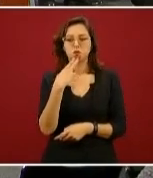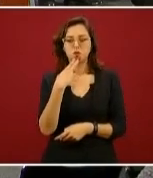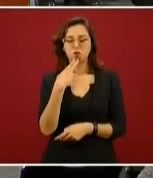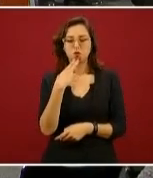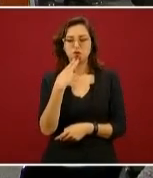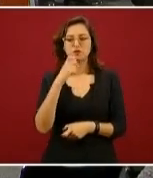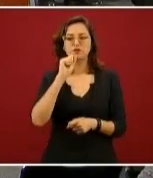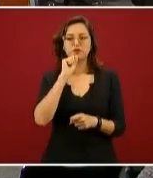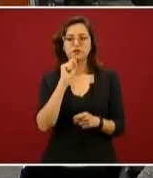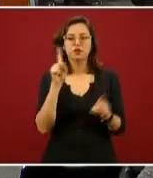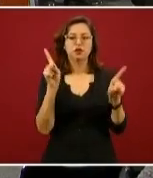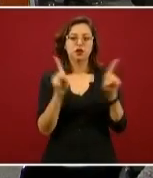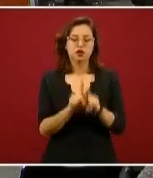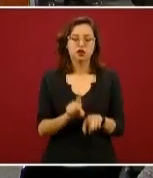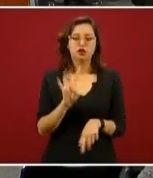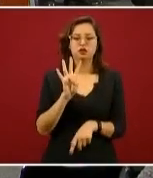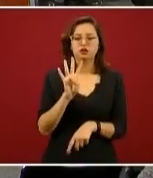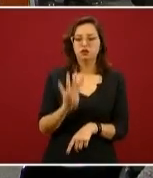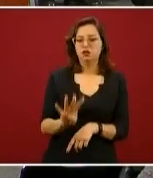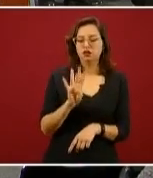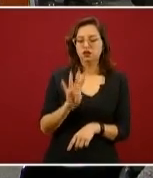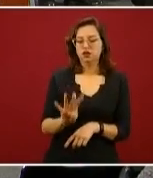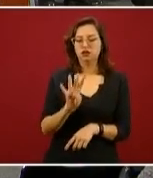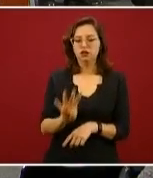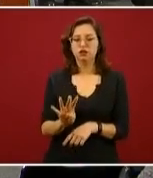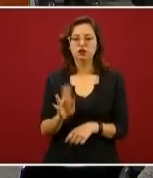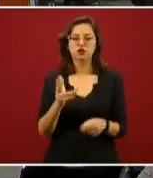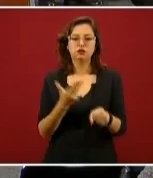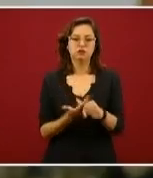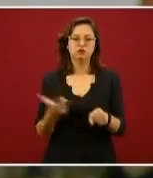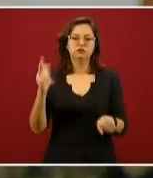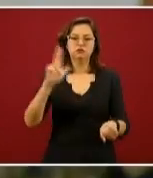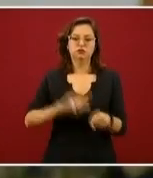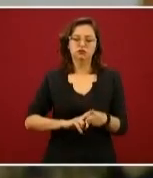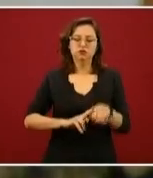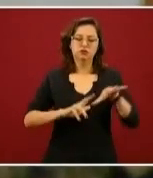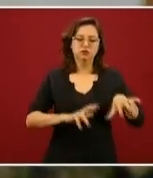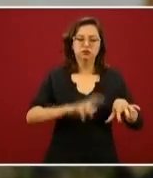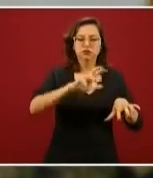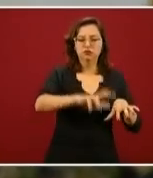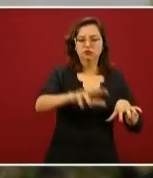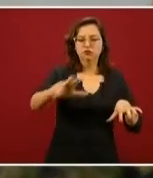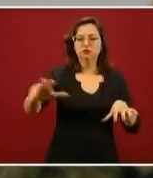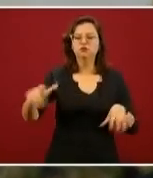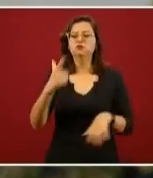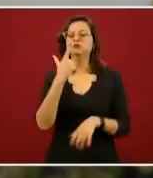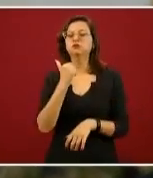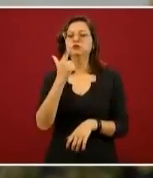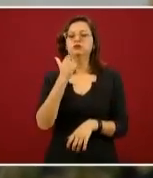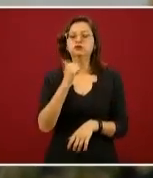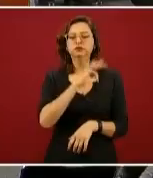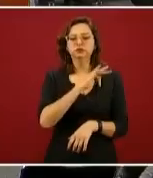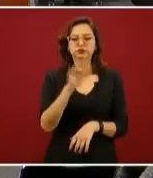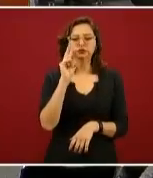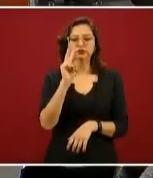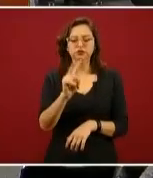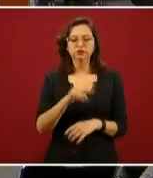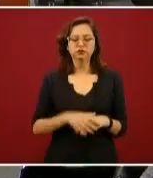19 hospitales de zona de segundo nivel que están ubicados con puntos rojos ahí en el